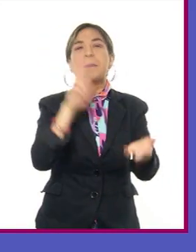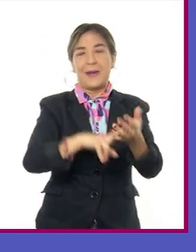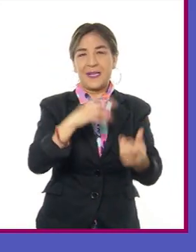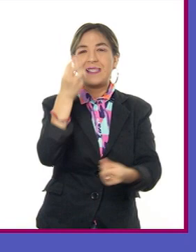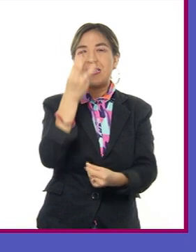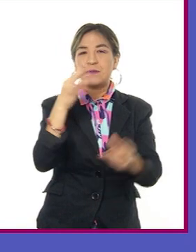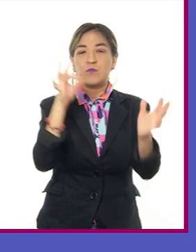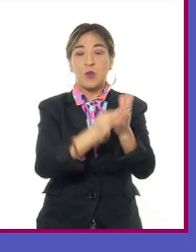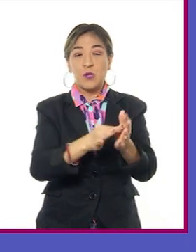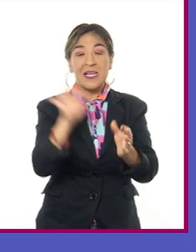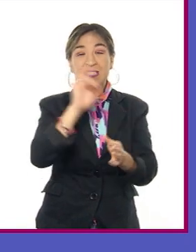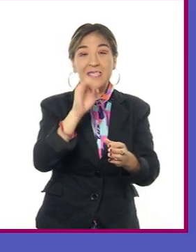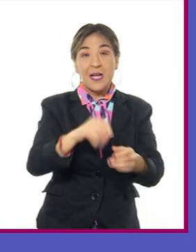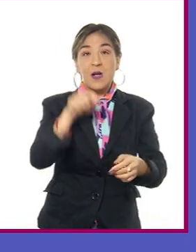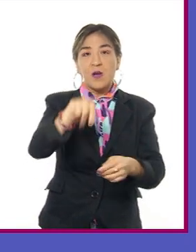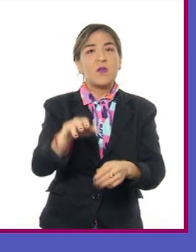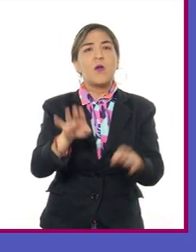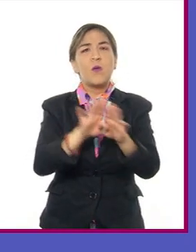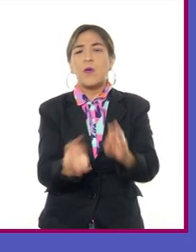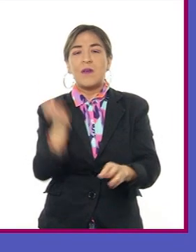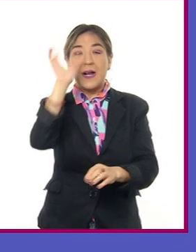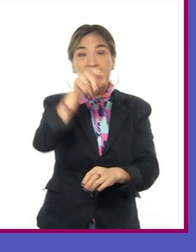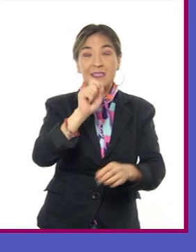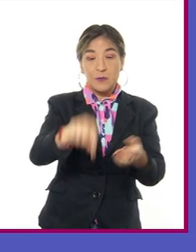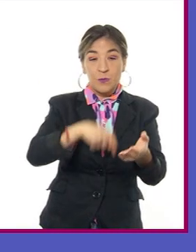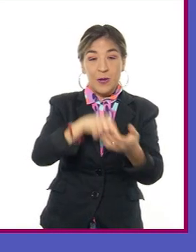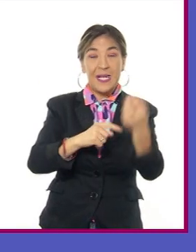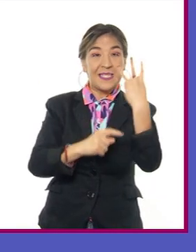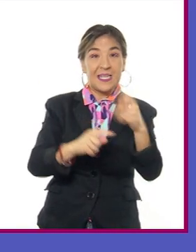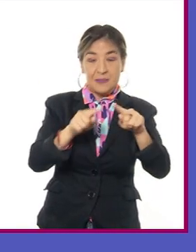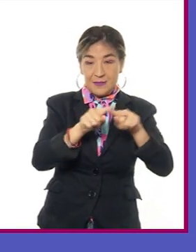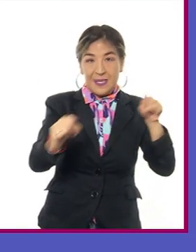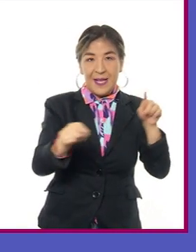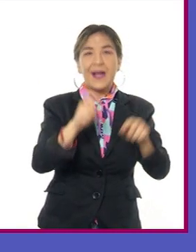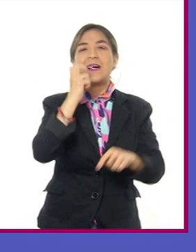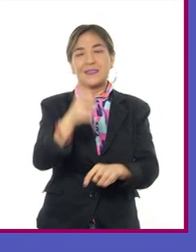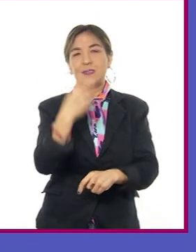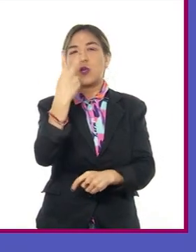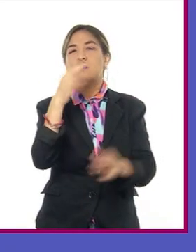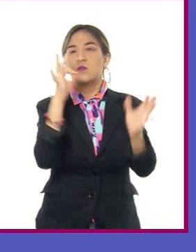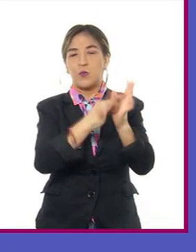canasta se hace tirando desde las 3 áreas, la canasta vale 2 puntos.